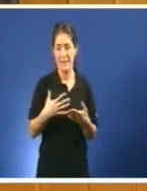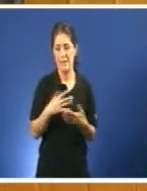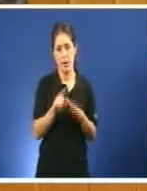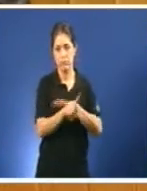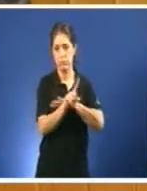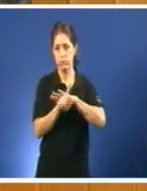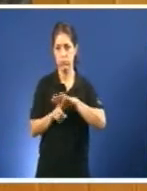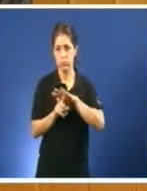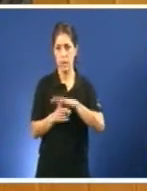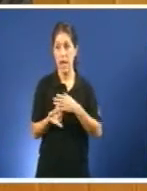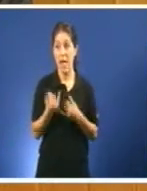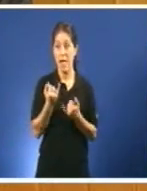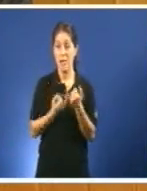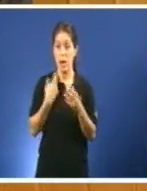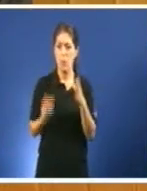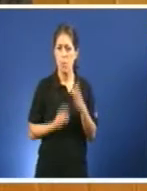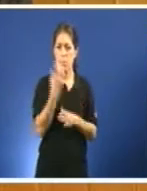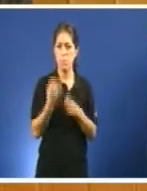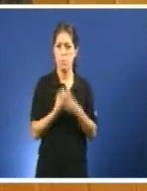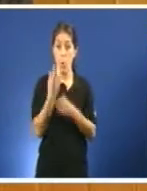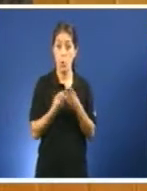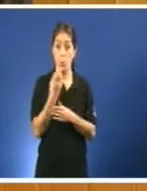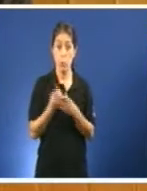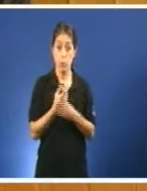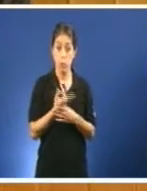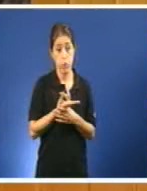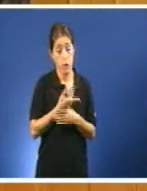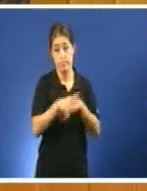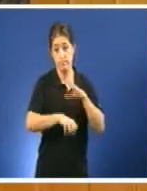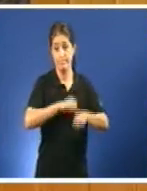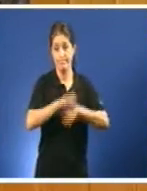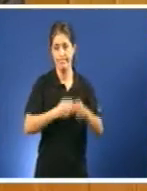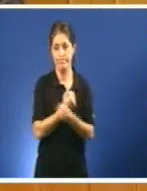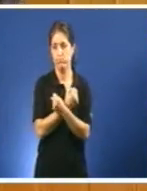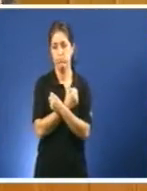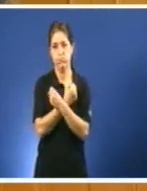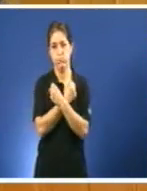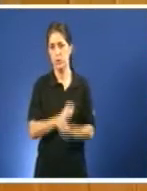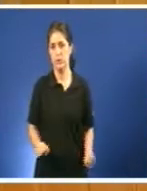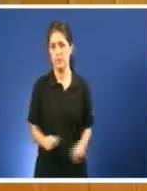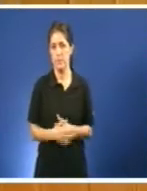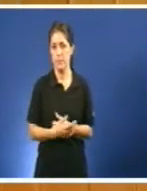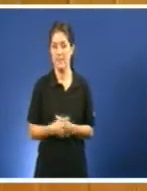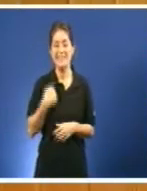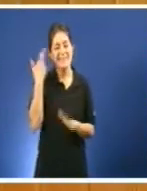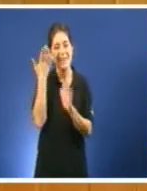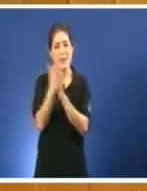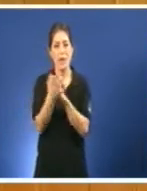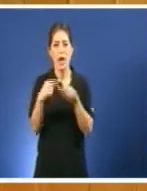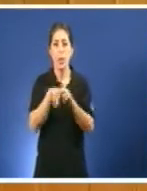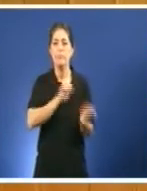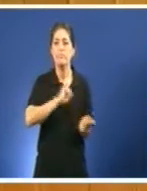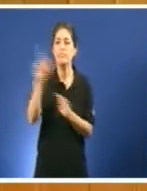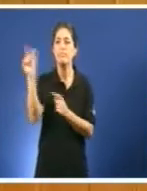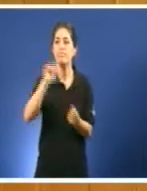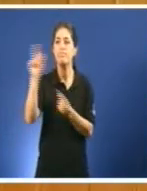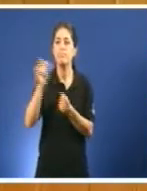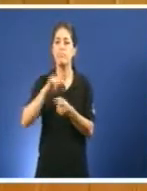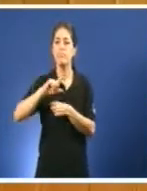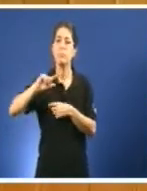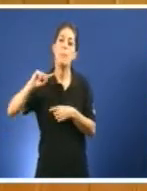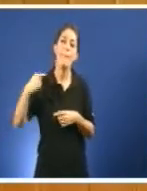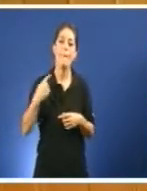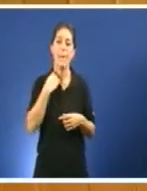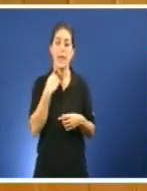como amosan os bens de consumo duradeiro. En definitiva, a caída das exportacións non é